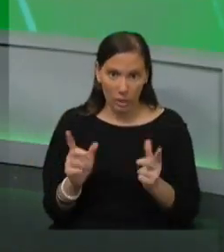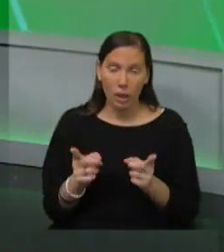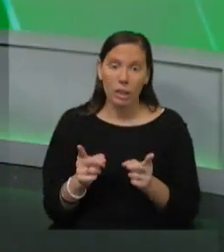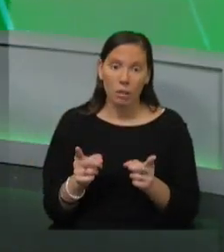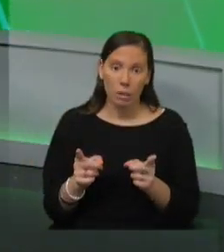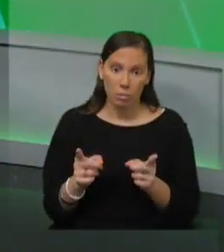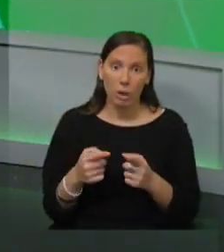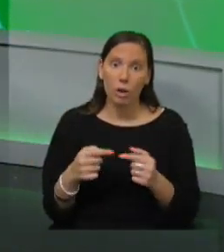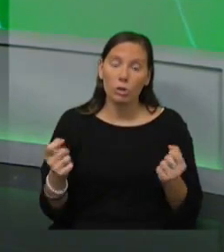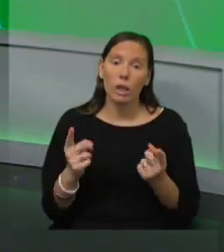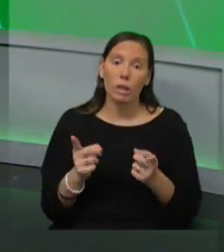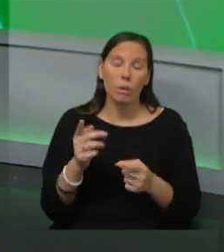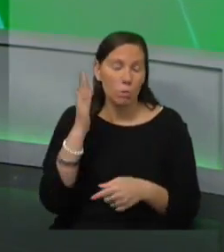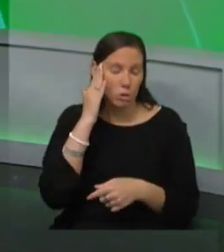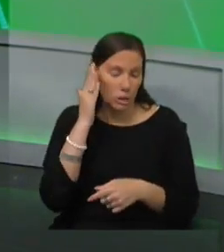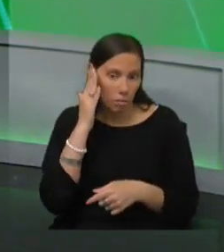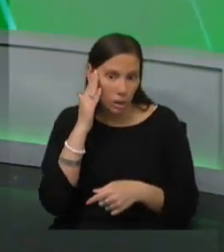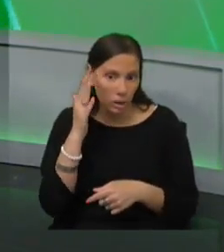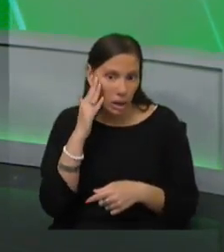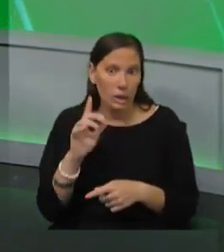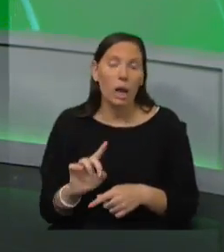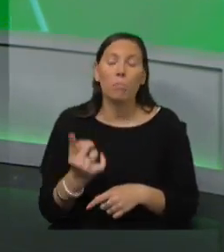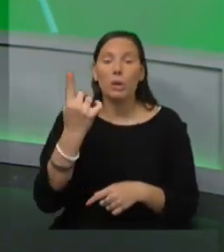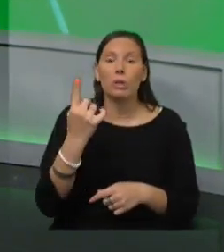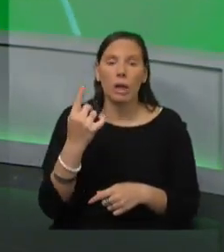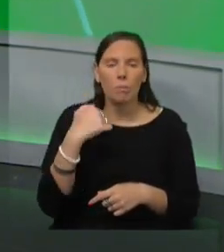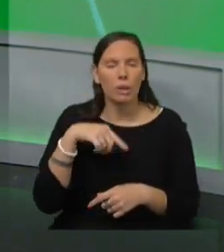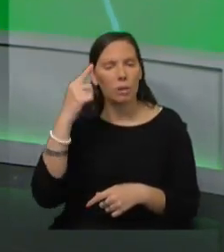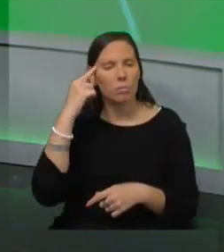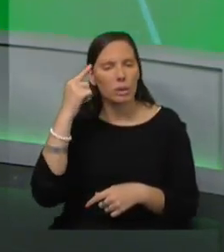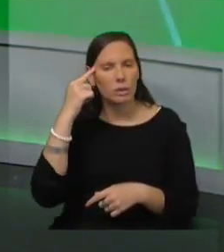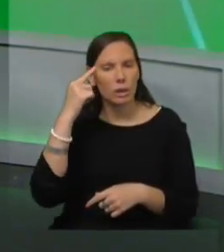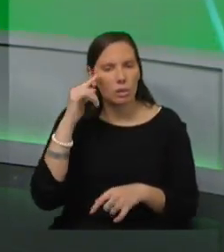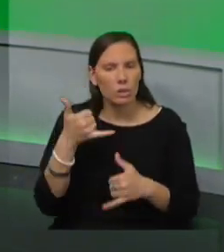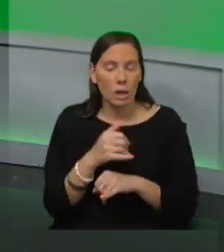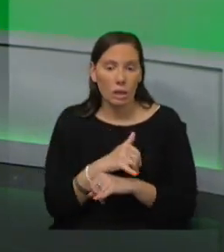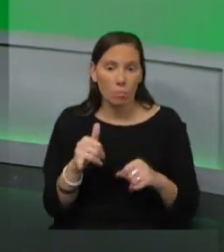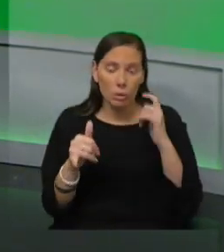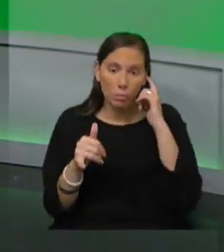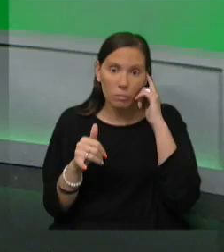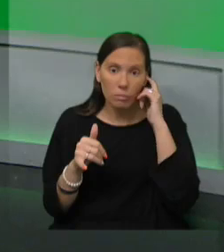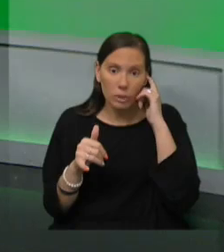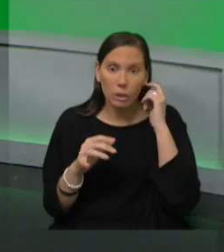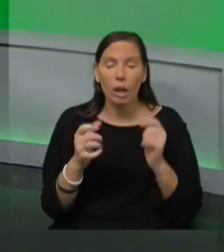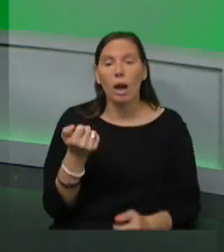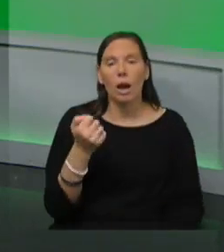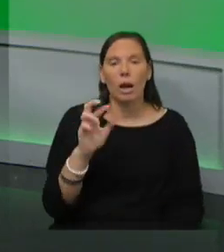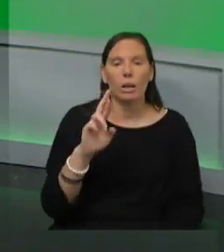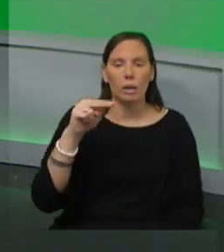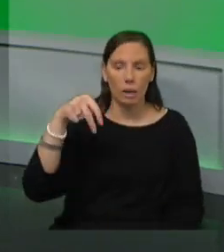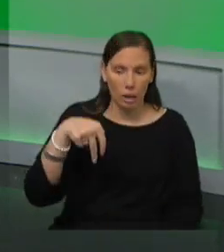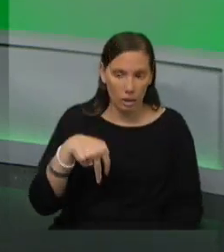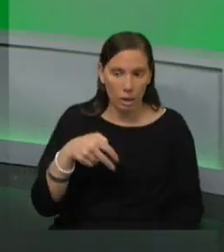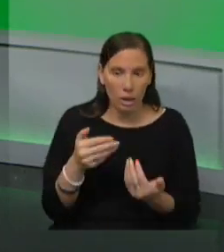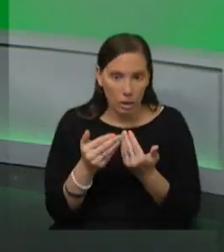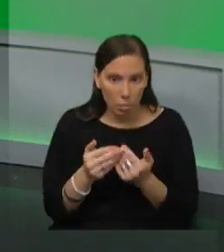ver Qué recursos van a disponer y cuáles van a ser las prioridades y me quedé pensando y con esto ya ya cierro Gustavo eh el ARN y todas esas cosas que